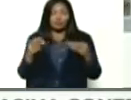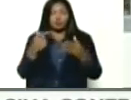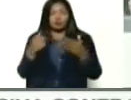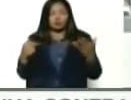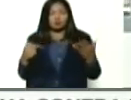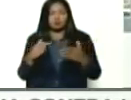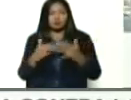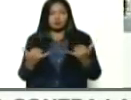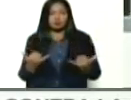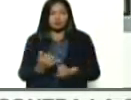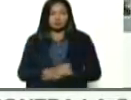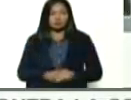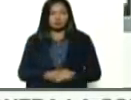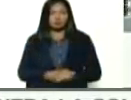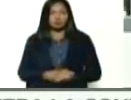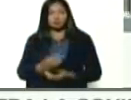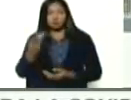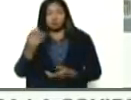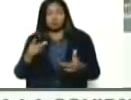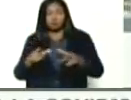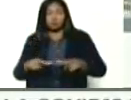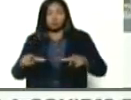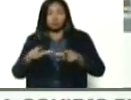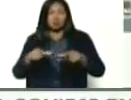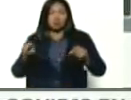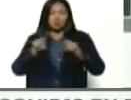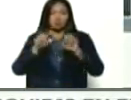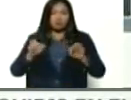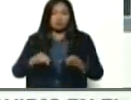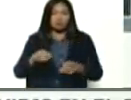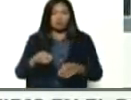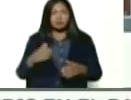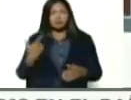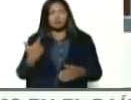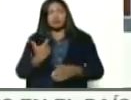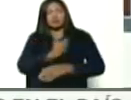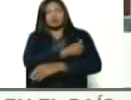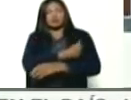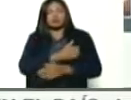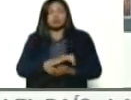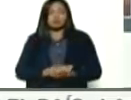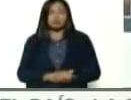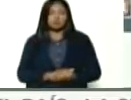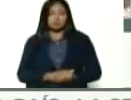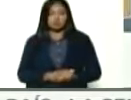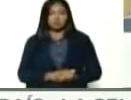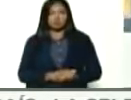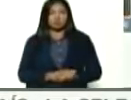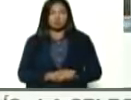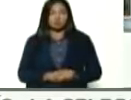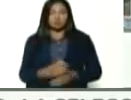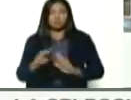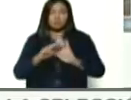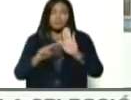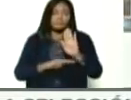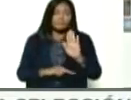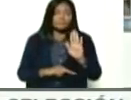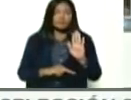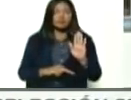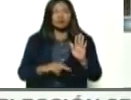números y lugares y puntos de vacunación y bueno cuando se vaya cumpliendo el cronograma